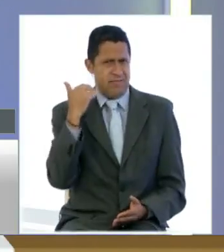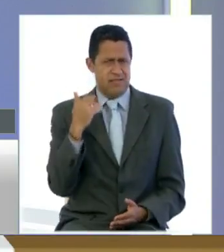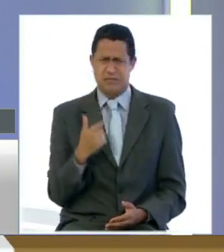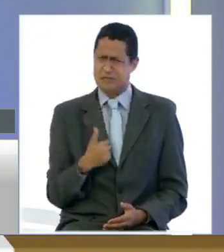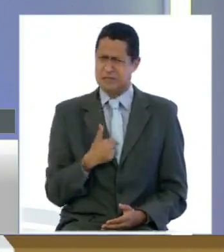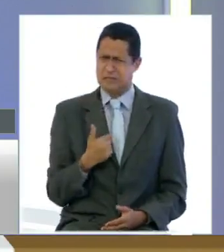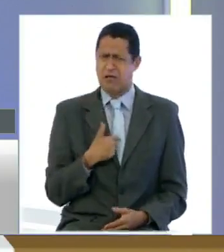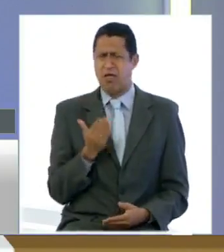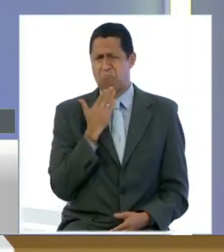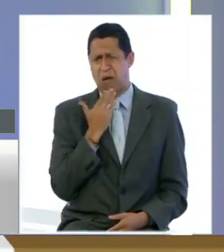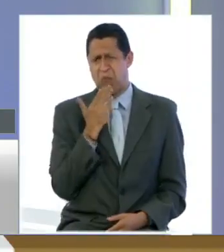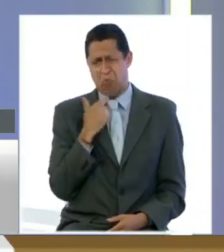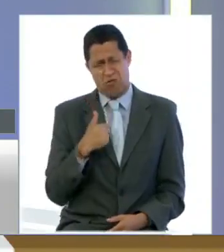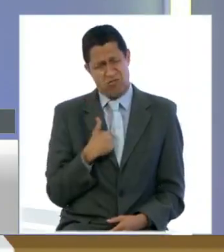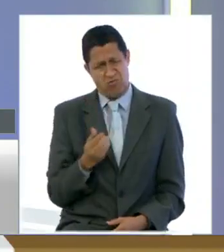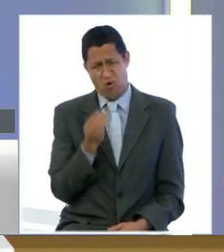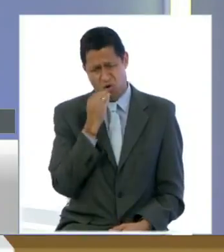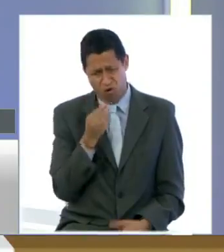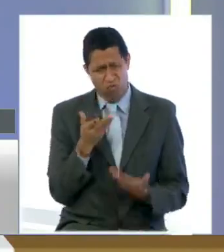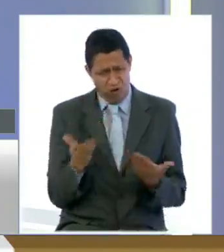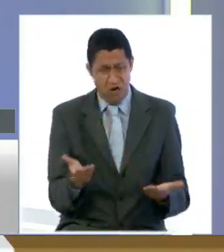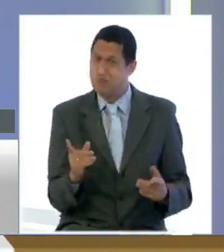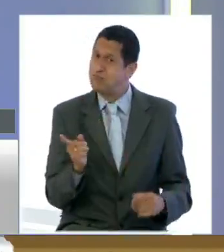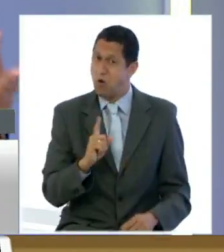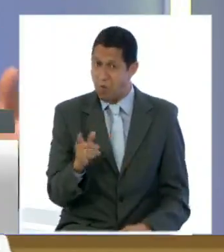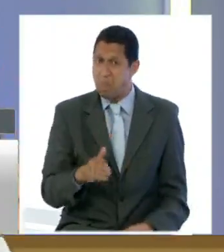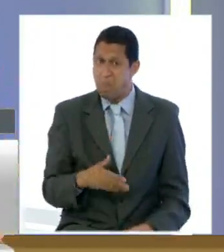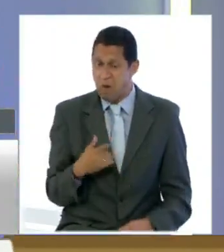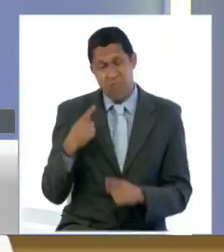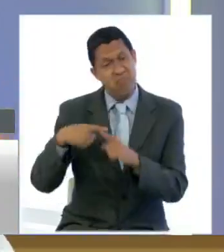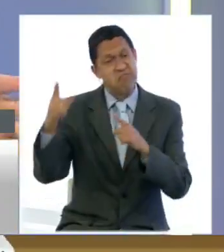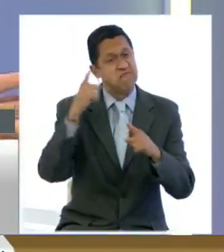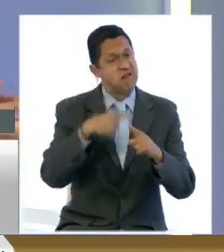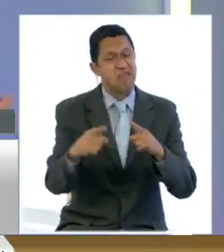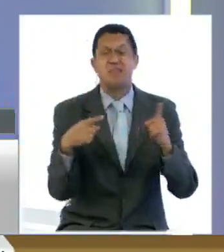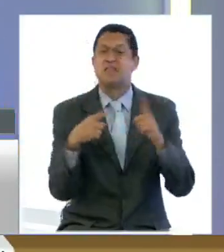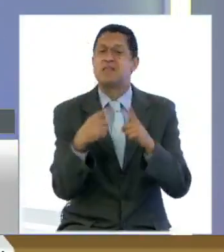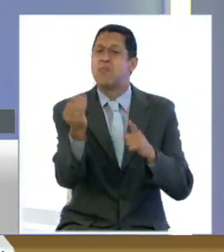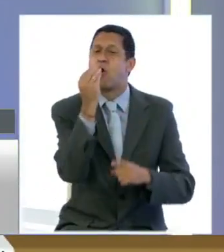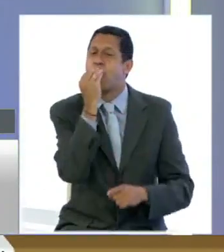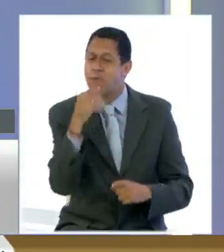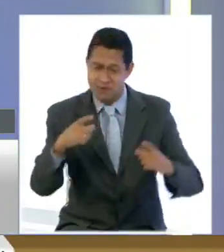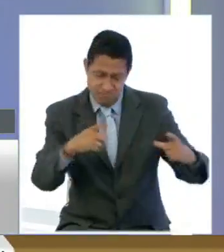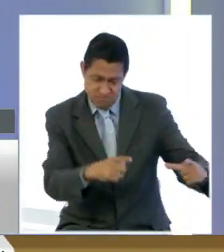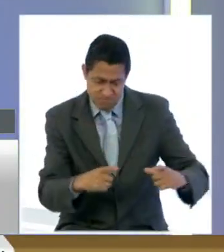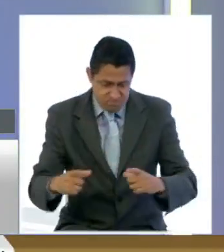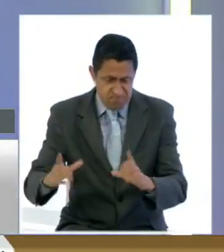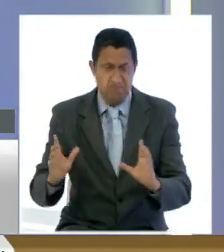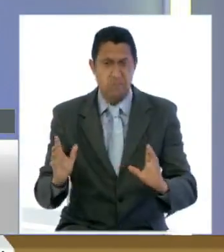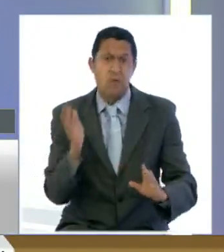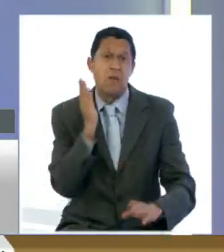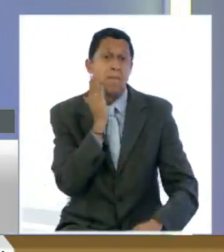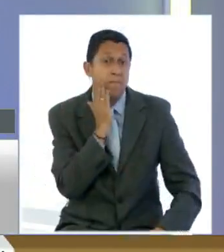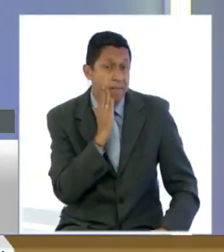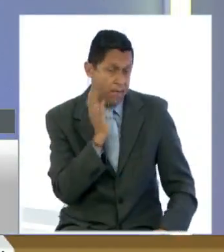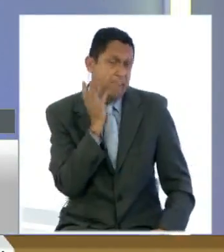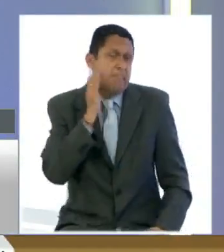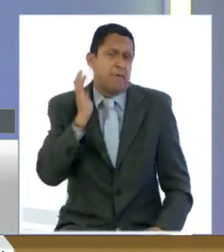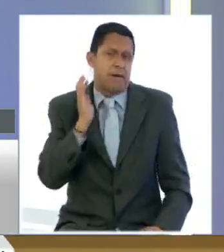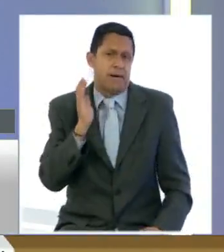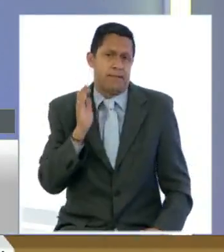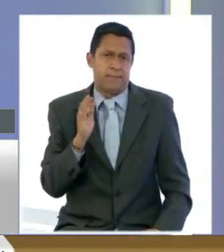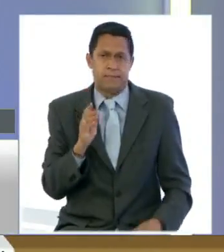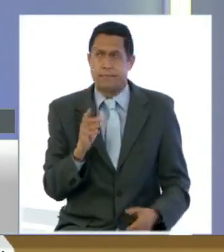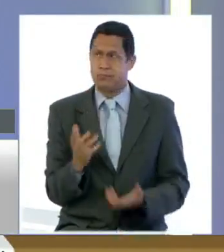qué aburrido es comer de esta manera, pero no, se pueden hacer diferentes preparaciones. Y también, por ejemplo, si una mamá tiene un niño